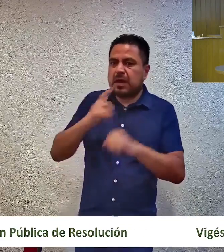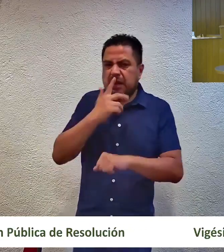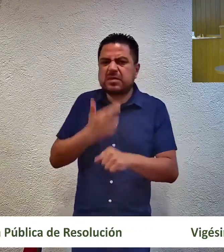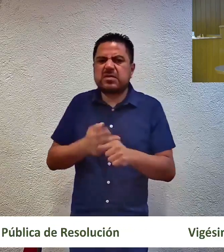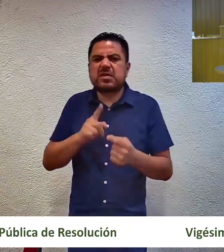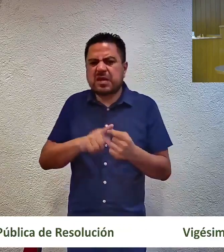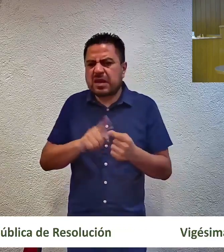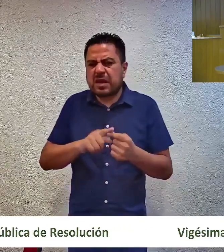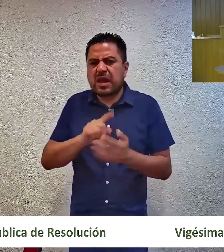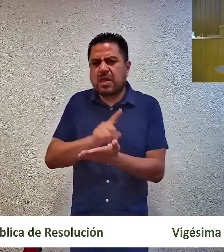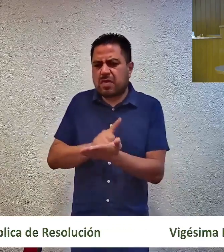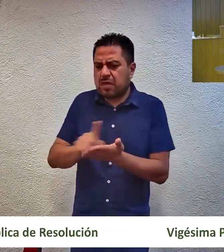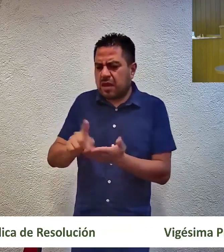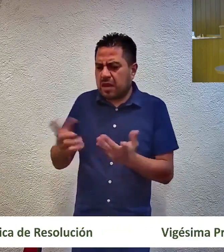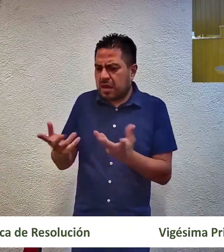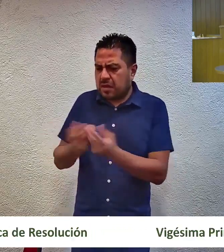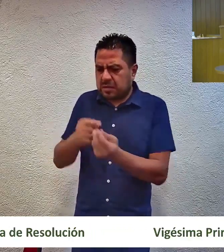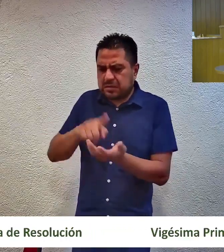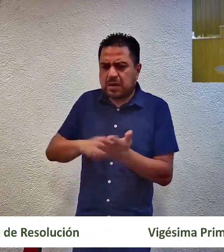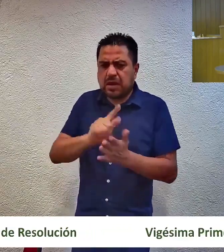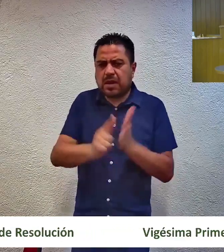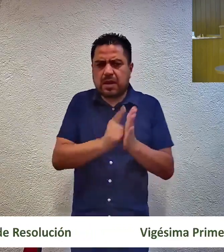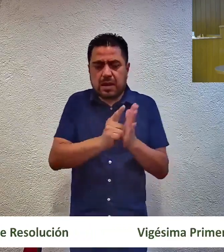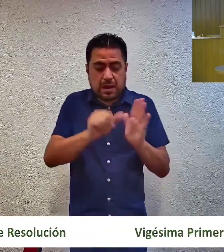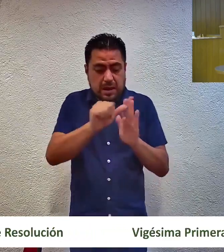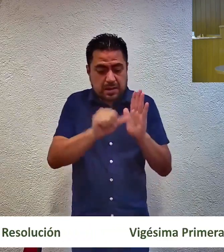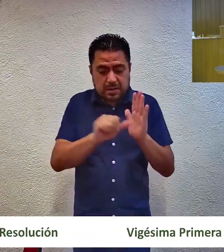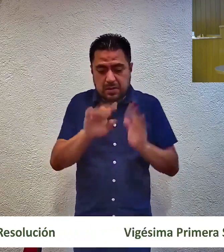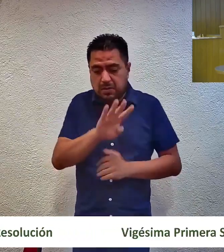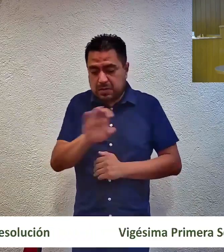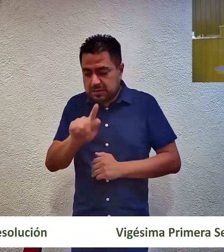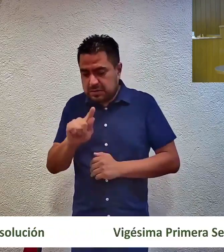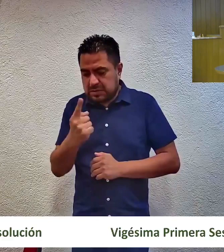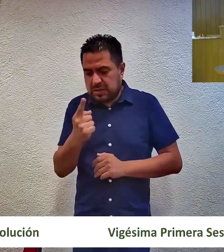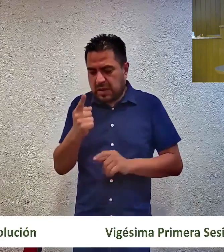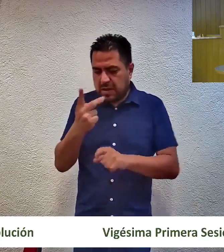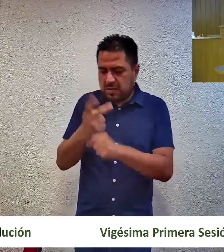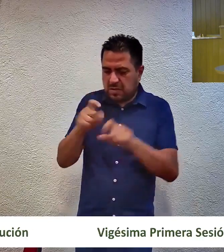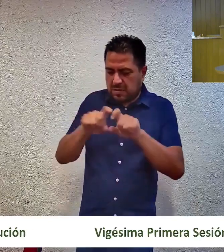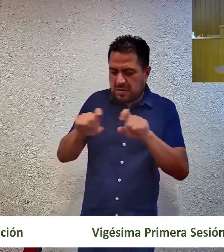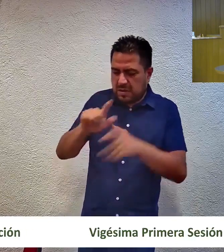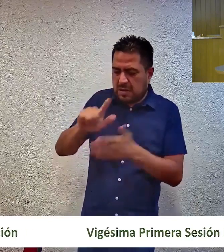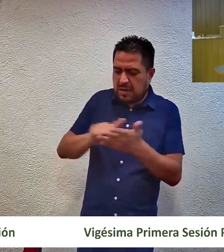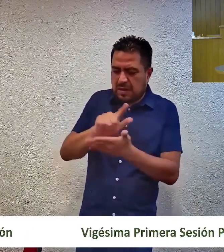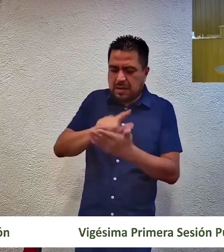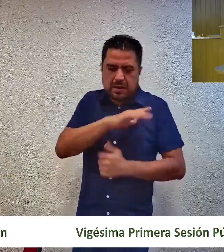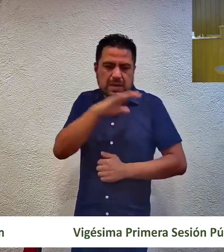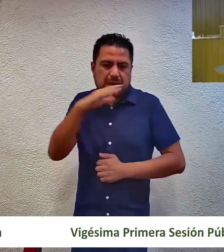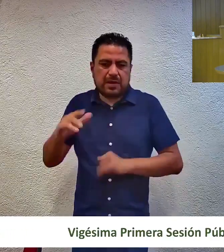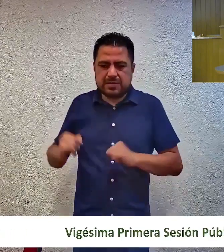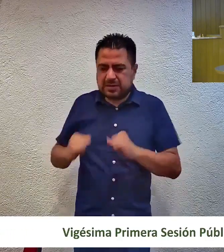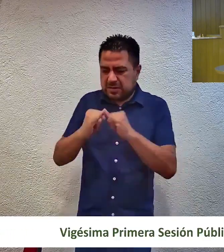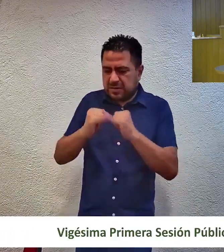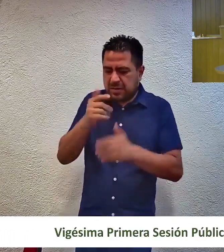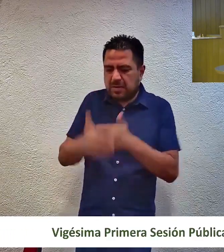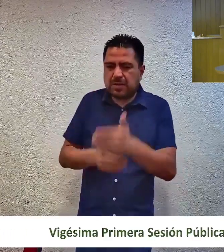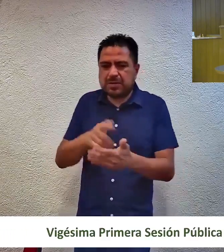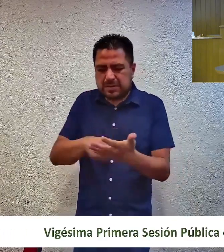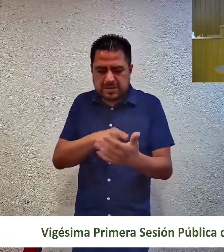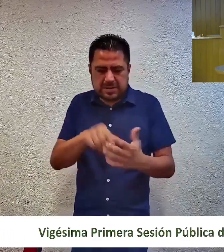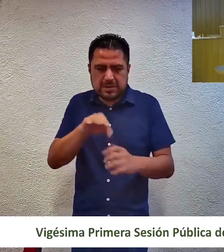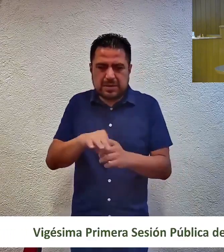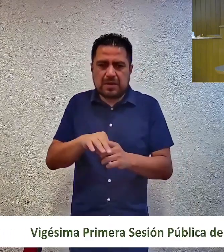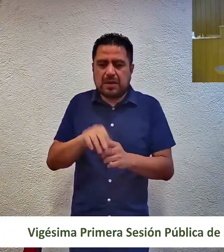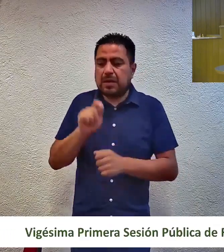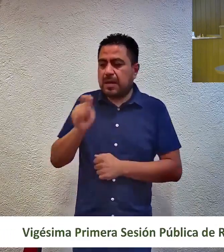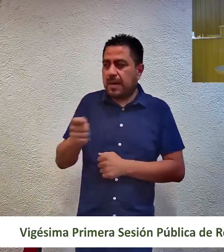fue apegado a derecho, toda vez que el artículo 471, párrafo 2 de la Ley General de Instituciones y Procedimientos Electorales